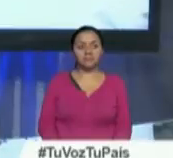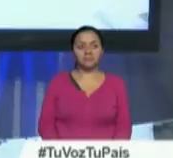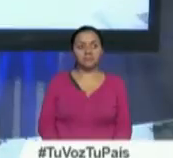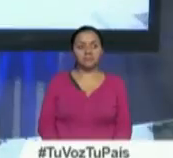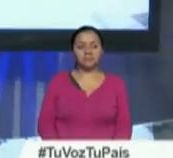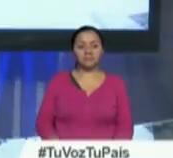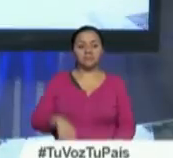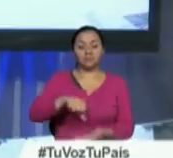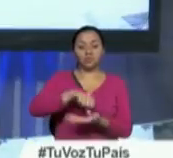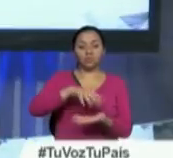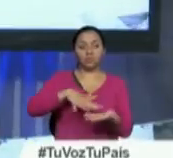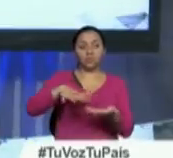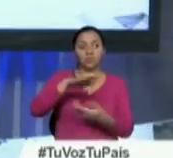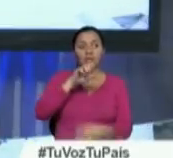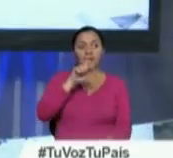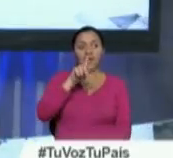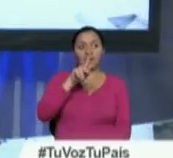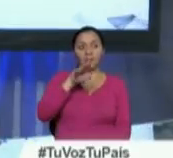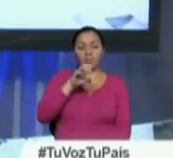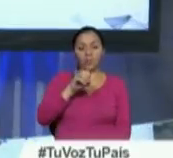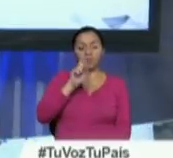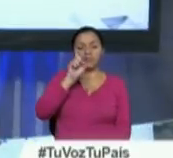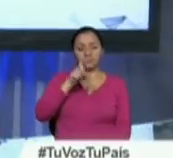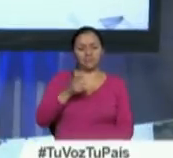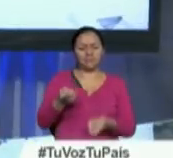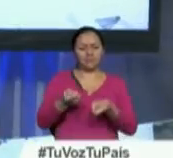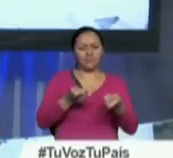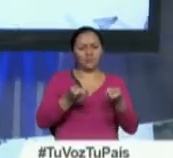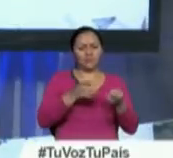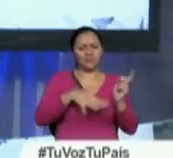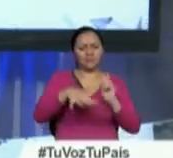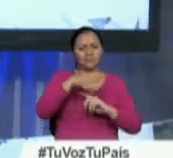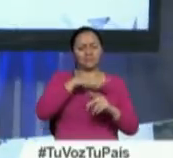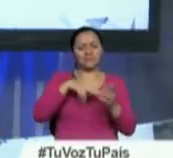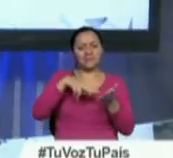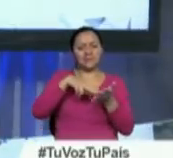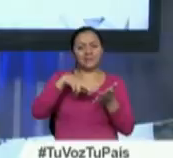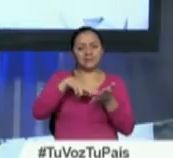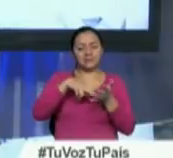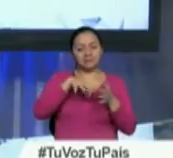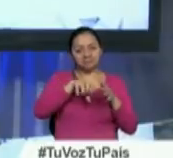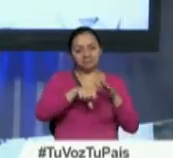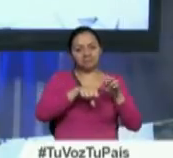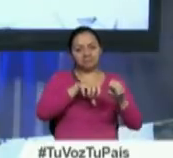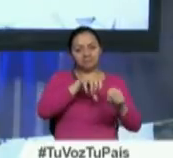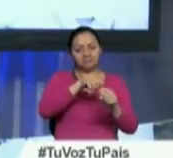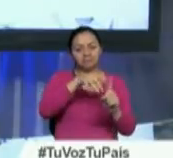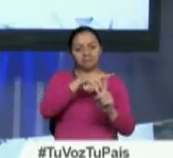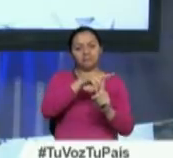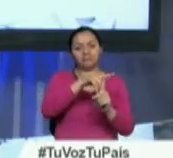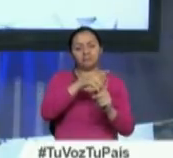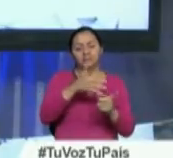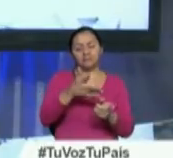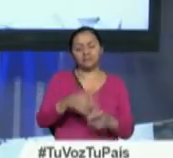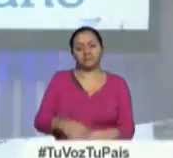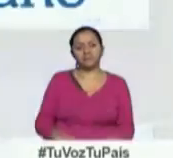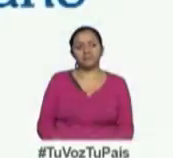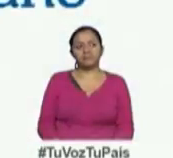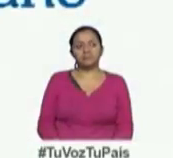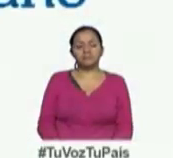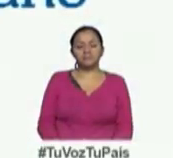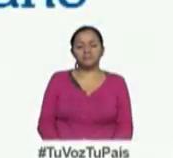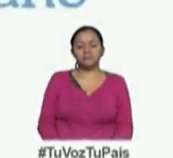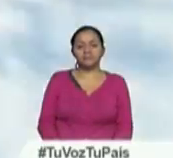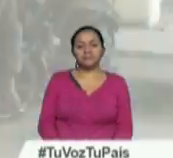La ciudad de Alepo está cada vez más cerca de ser controlada por el régimen sirio, que continúa con sus ataques hacia los rebeldes.